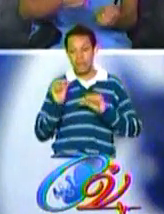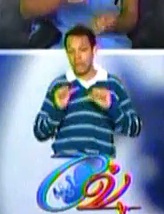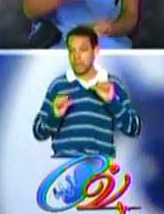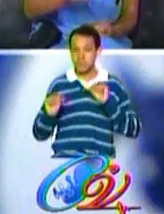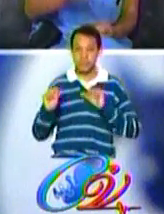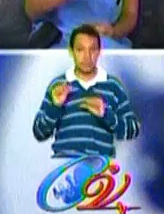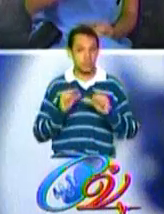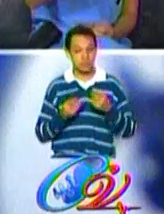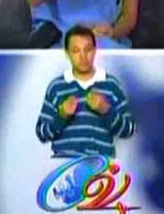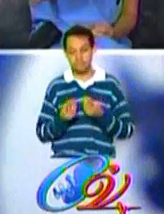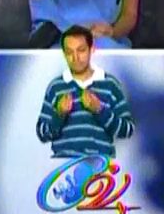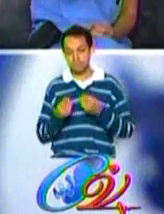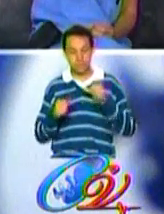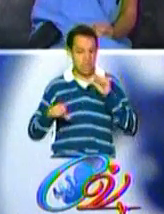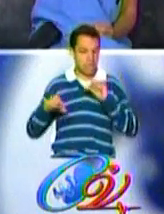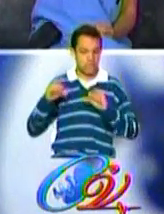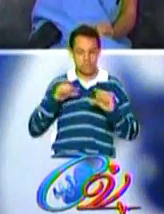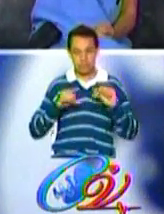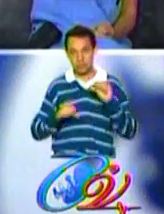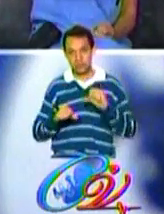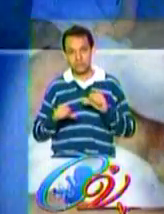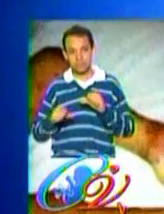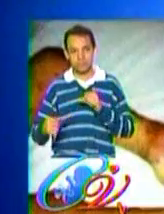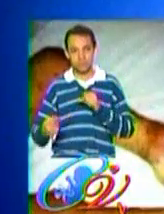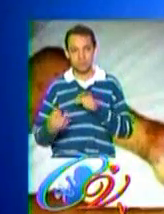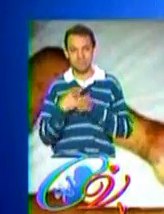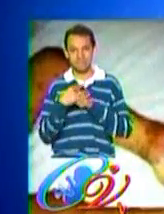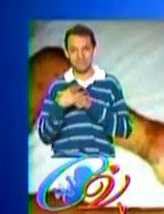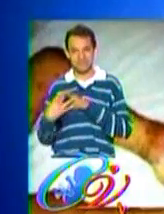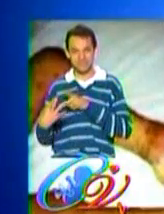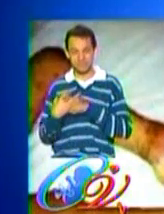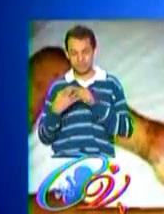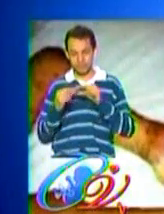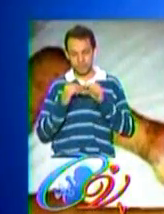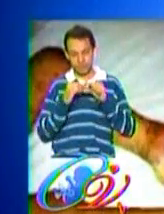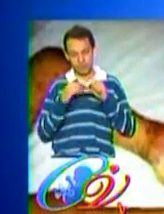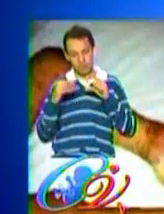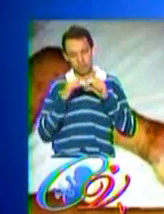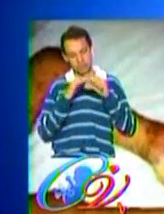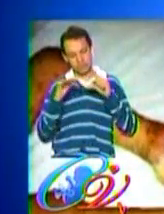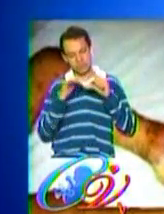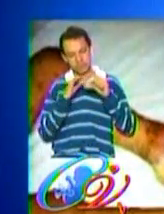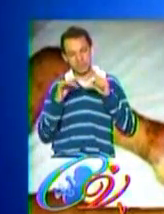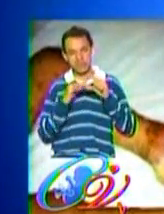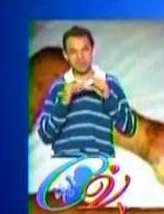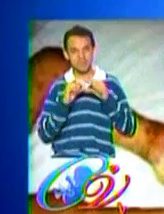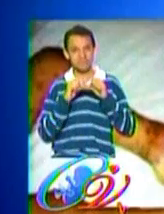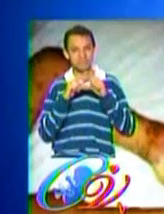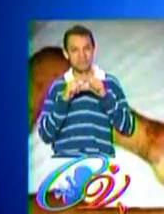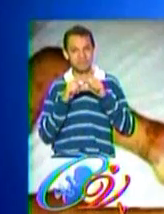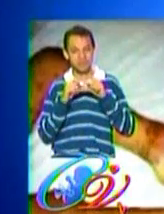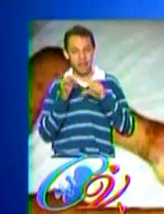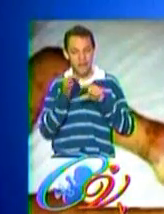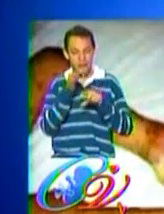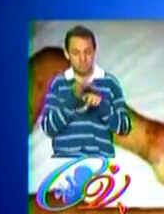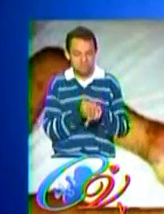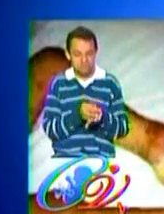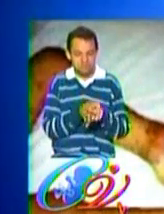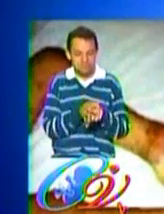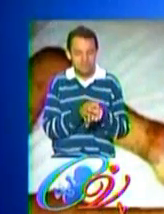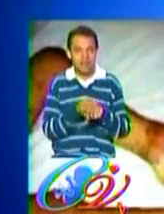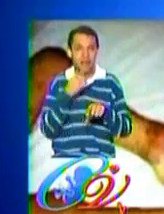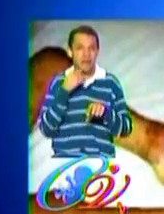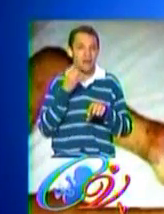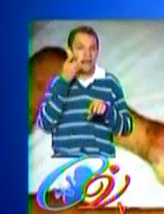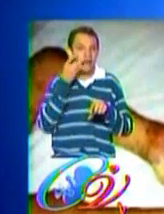químicos dañan la vena, y como ven en esa diapositiva, la daña, abre como un rotico y por ese